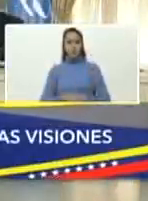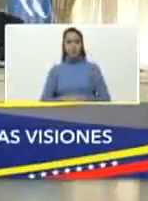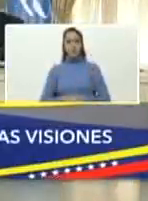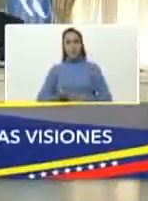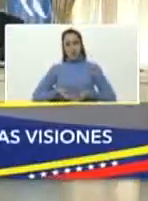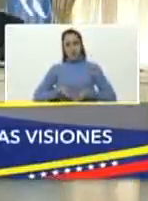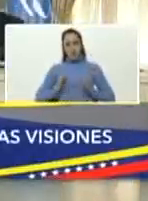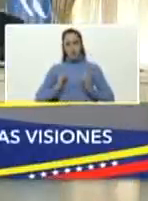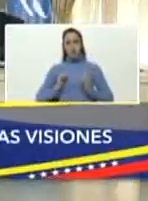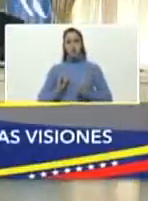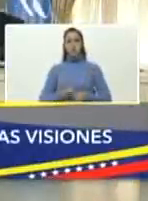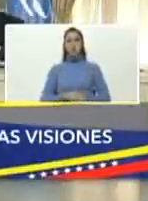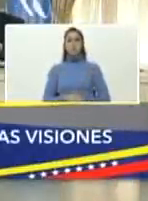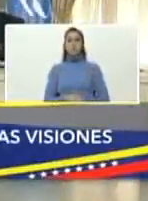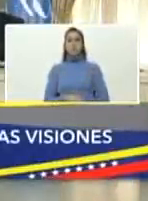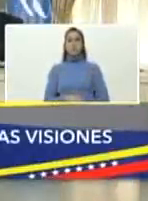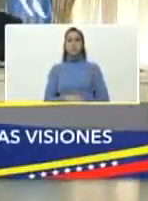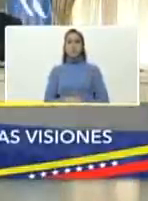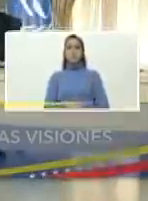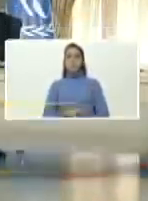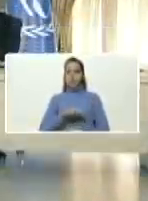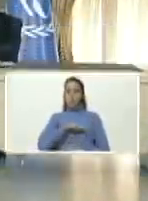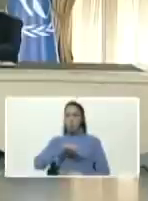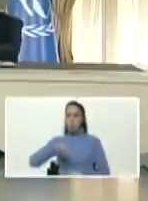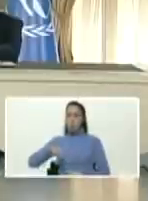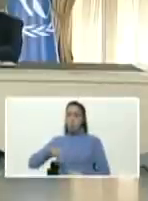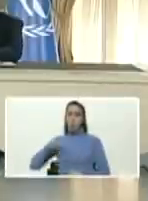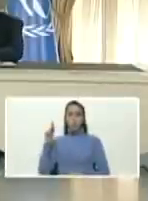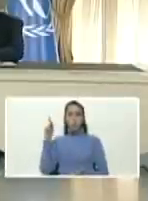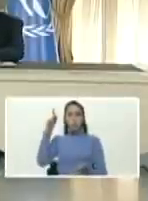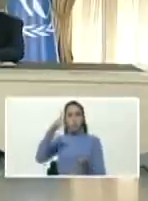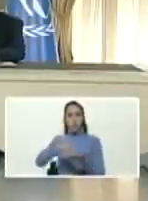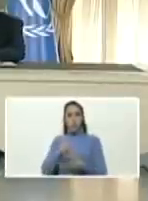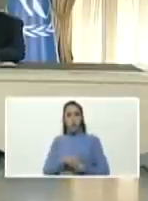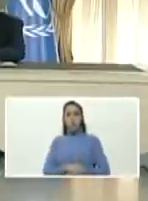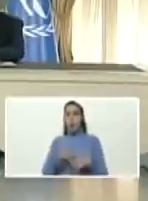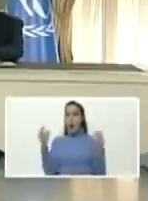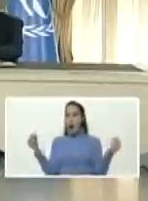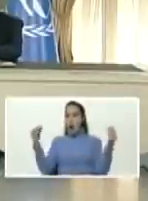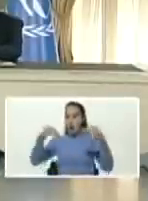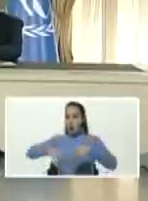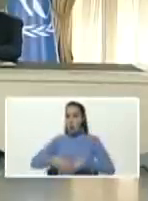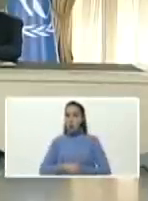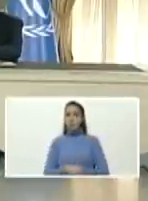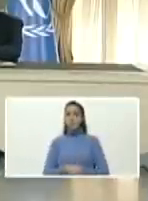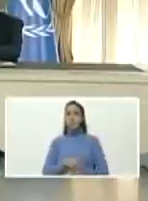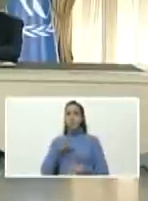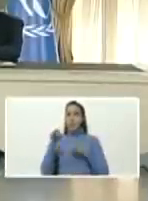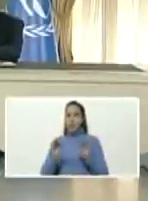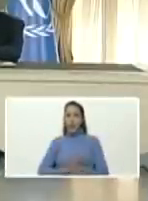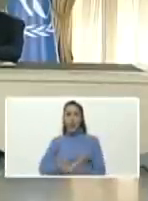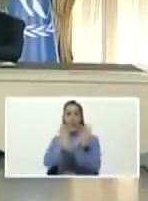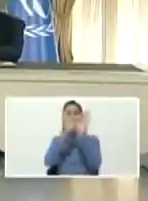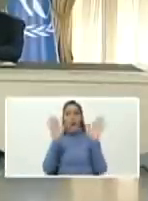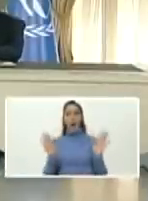posibilidad. Hemos llegado a un acuerdo que se explica por sí mismo.